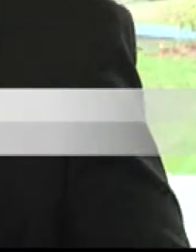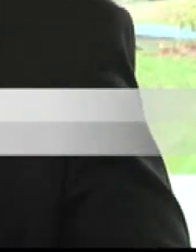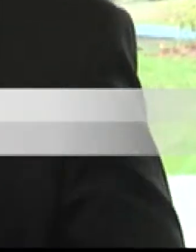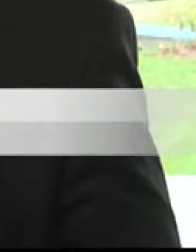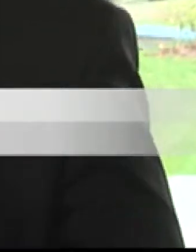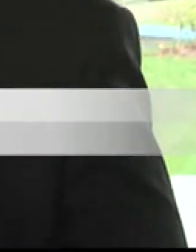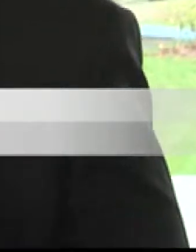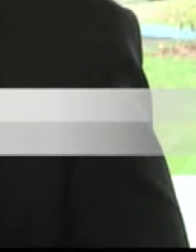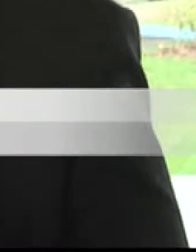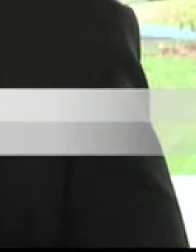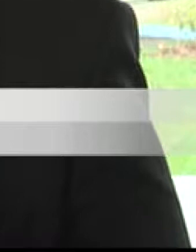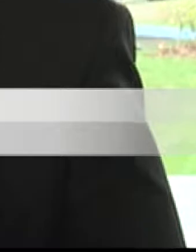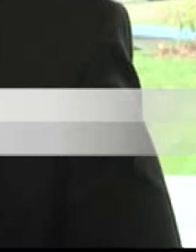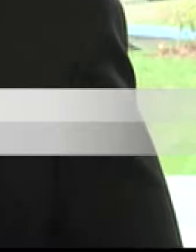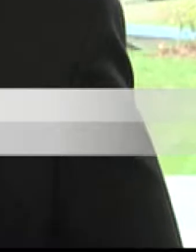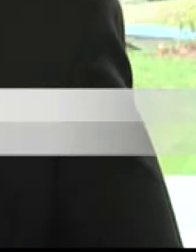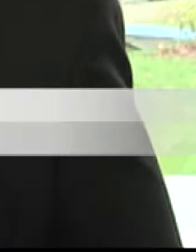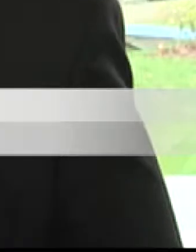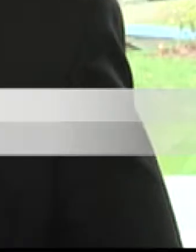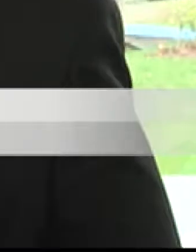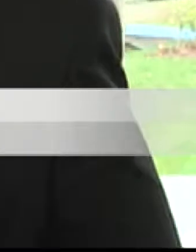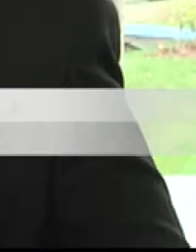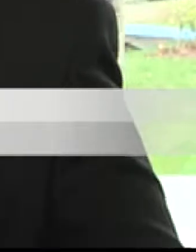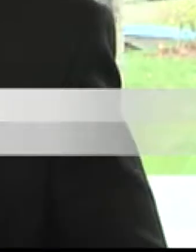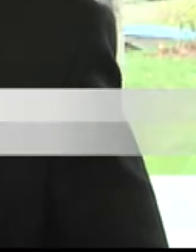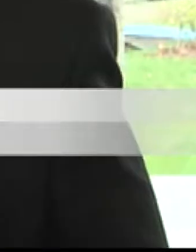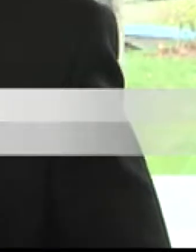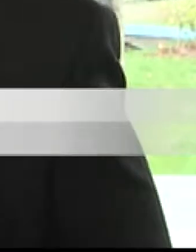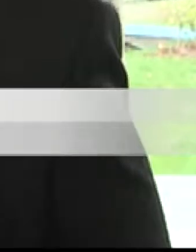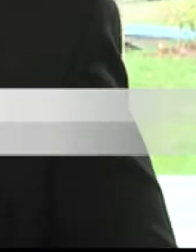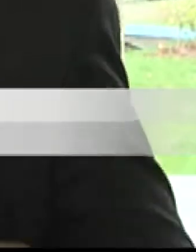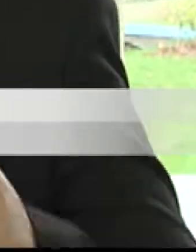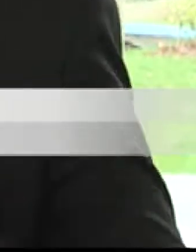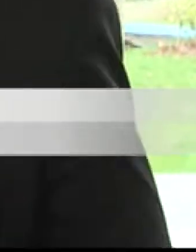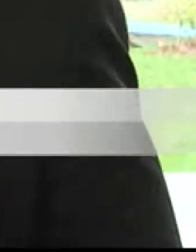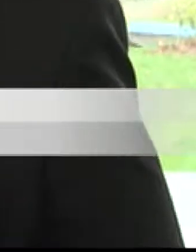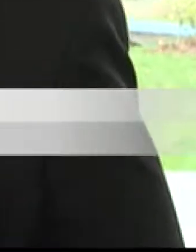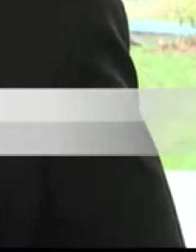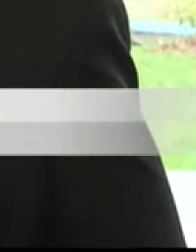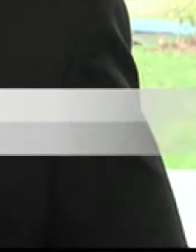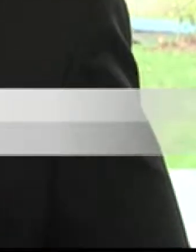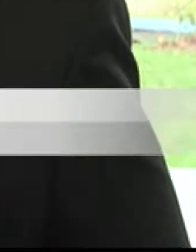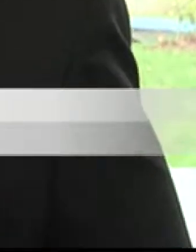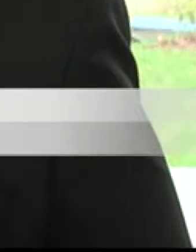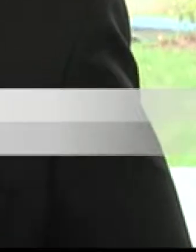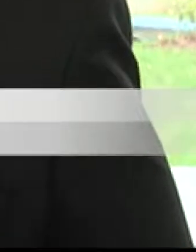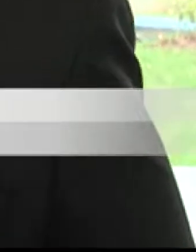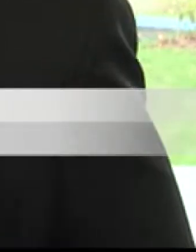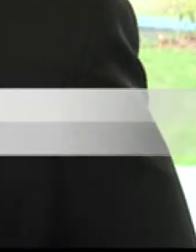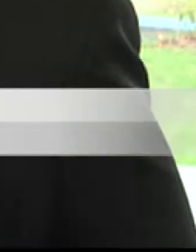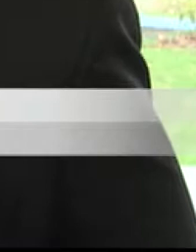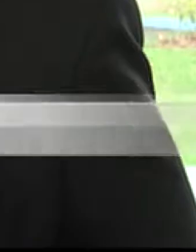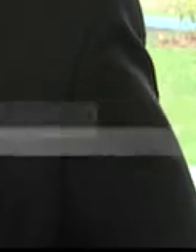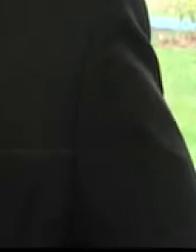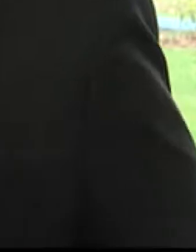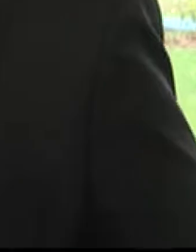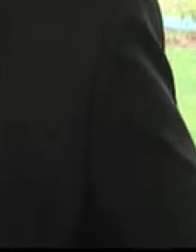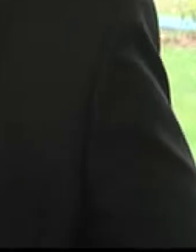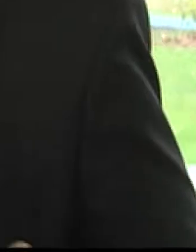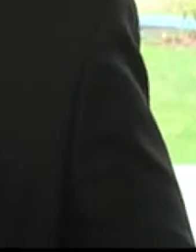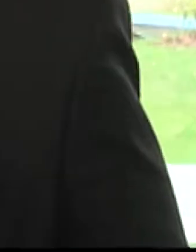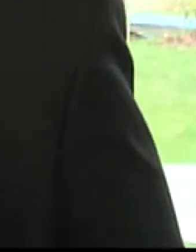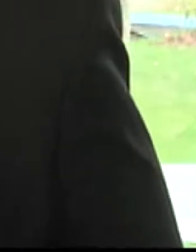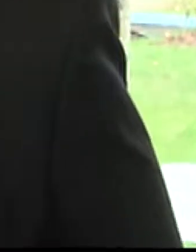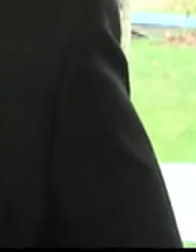el acceso a esa información es algo que todo ciudadano debe tener. En el día de hoy, la Comisión de Derechos Civiles estuvo anunciando